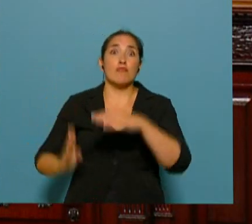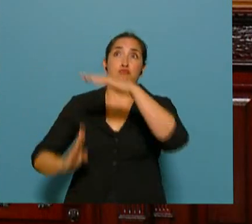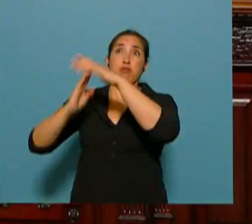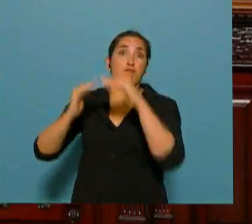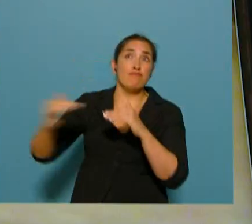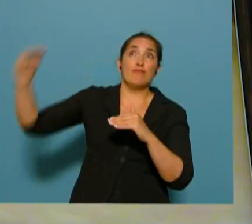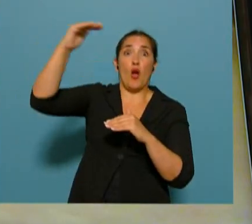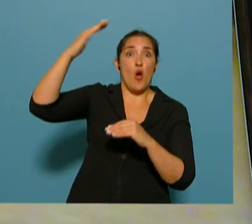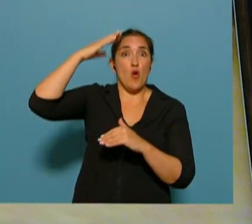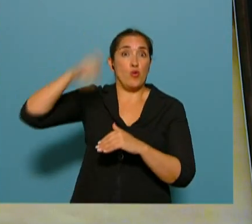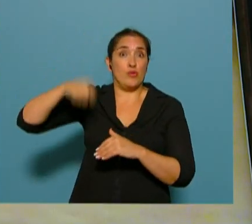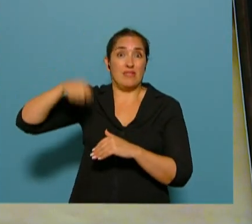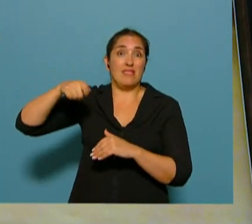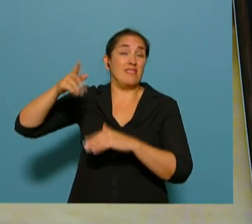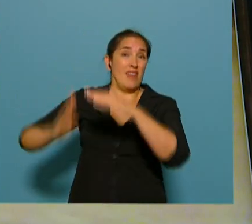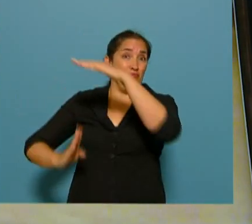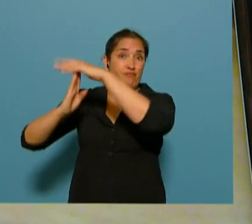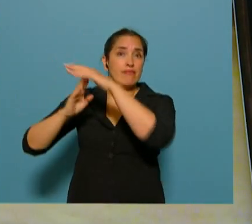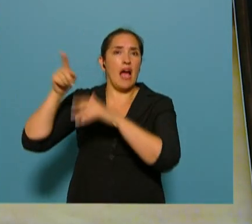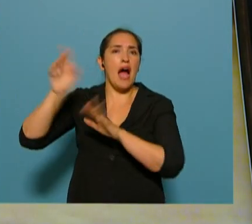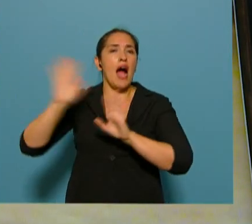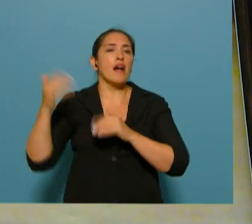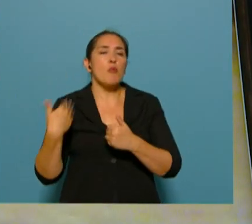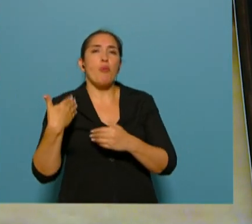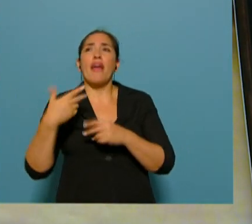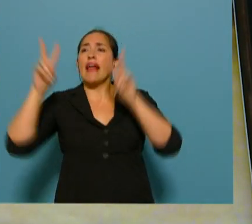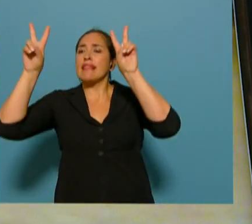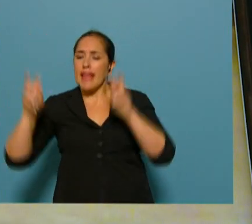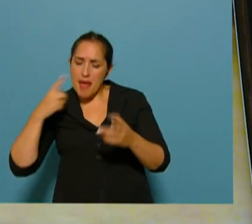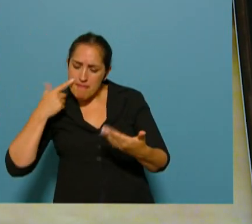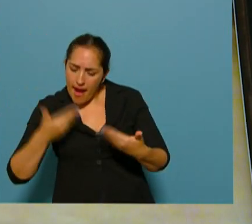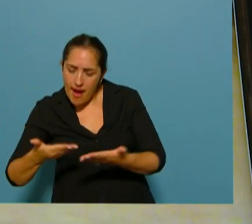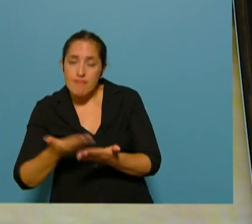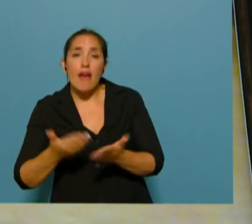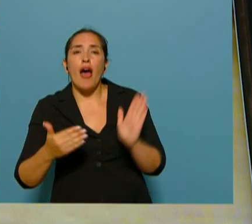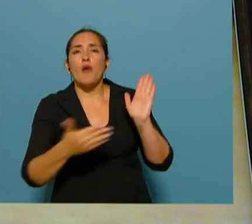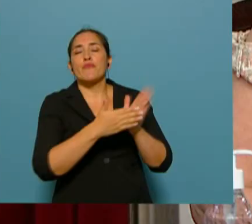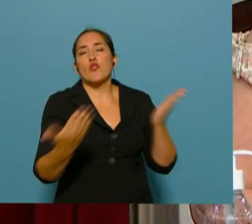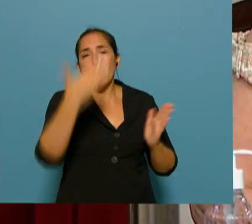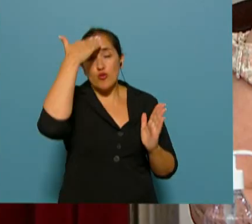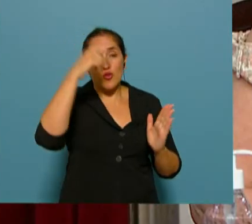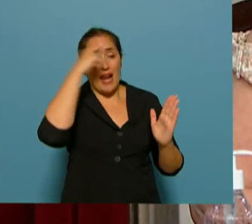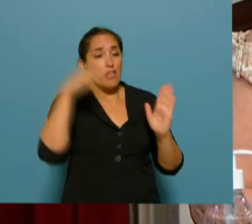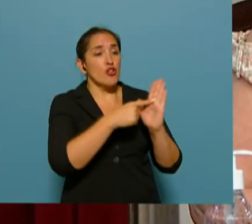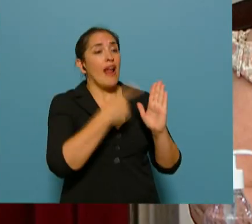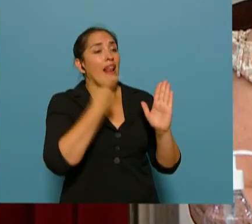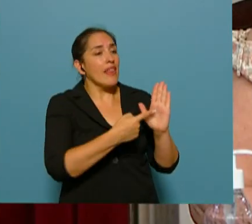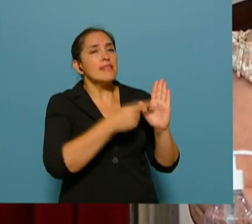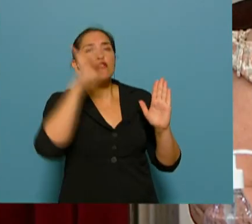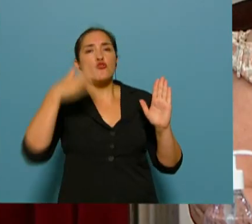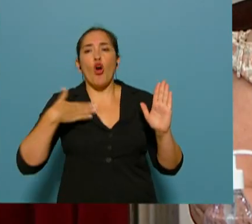Nación podría circunscribir su competencia a aquella temática que la Constitución Nacional expresamente le ha